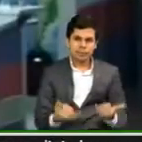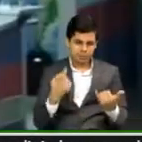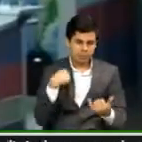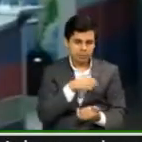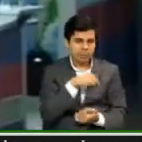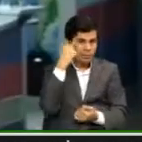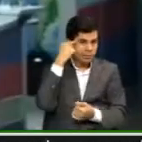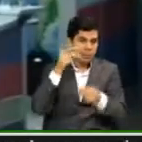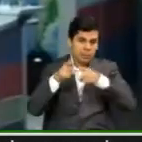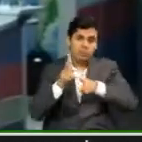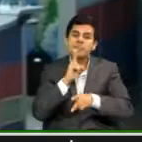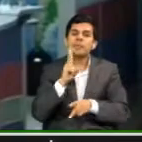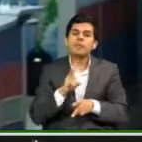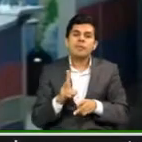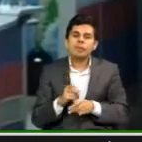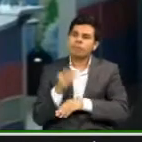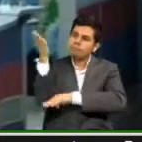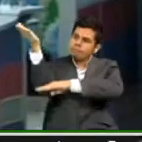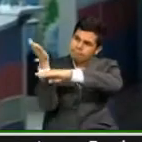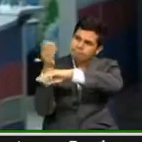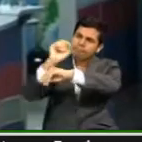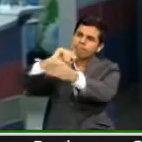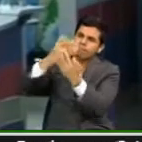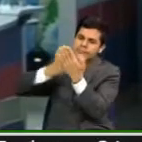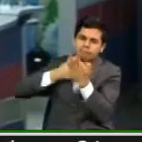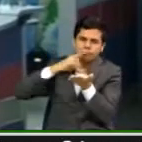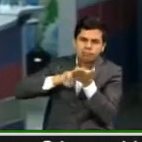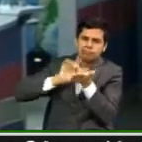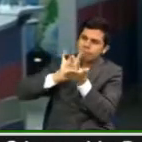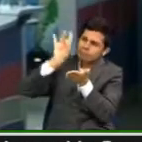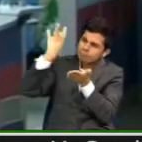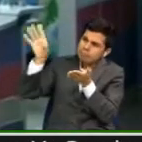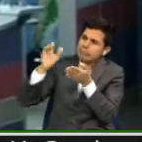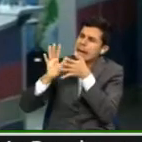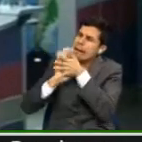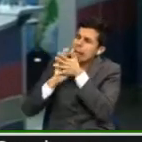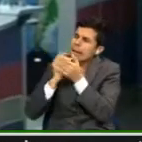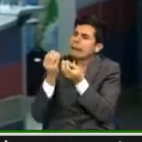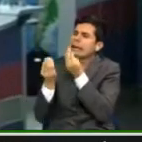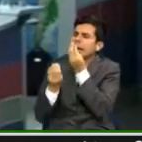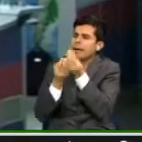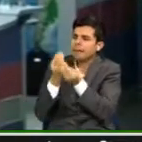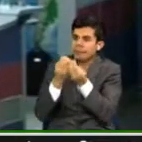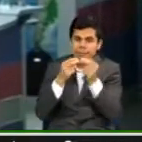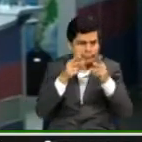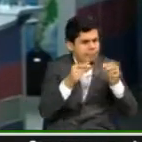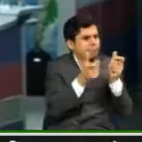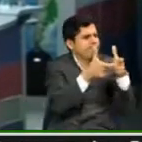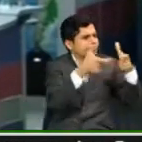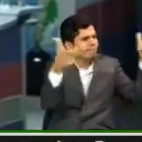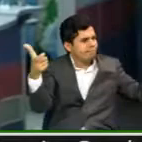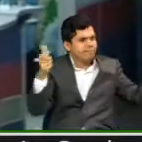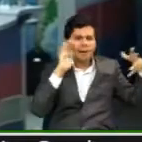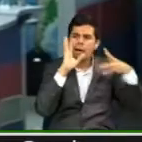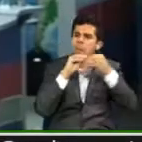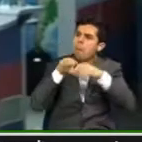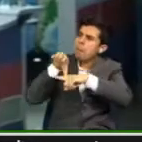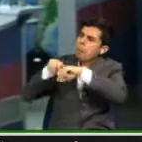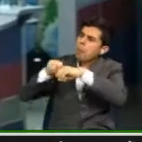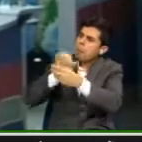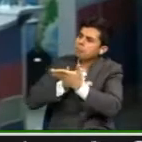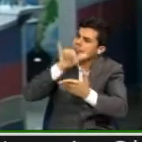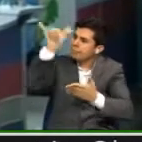autoridades venezolanas, hemos enviado oficios informándoles de las numerosas personas que tienen sus viajes